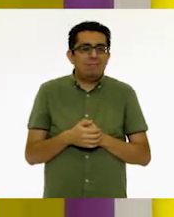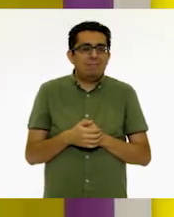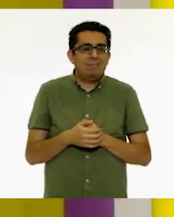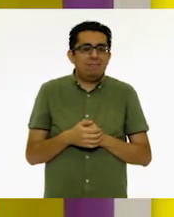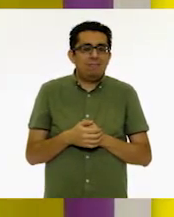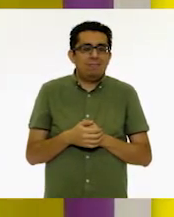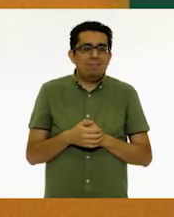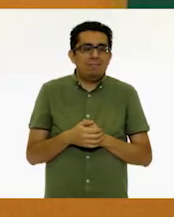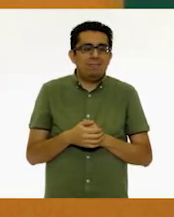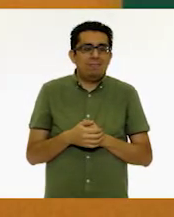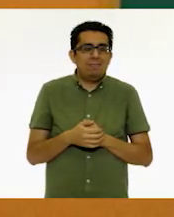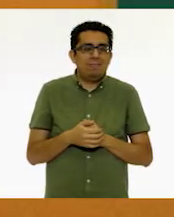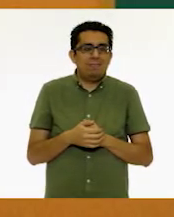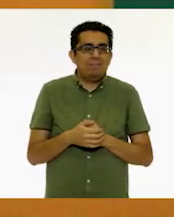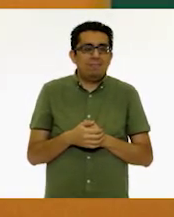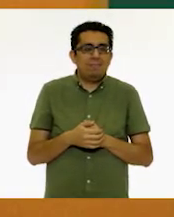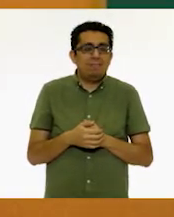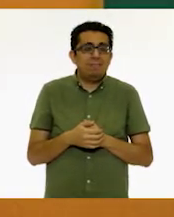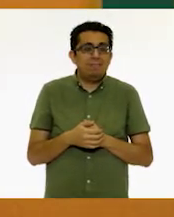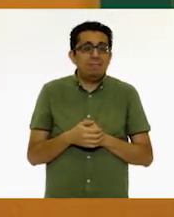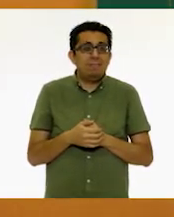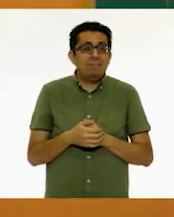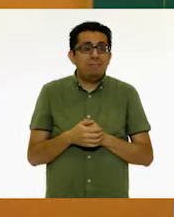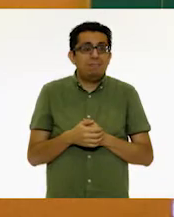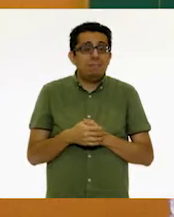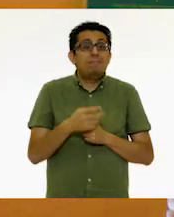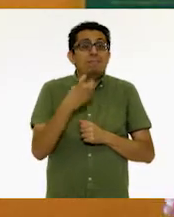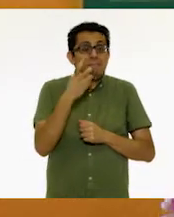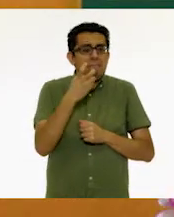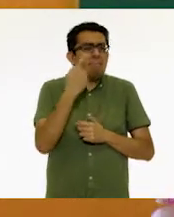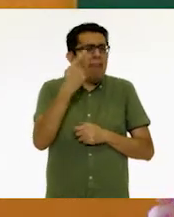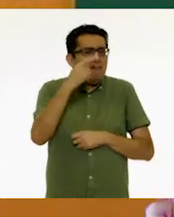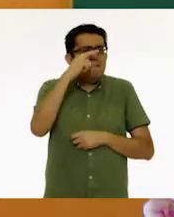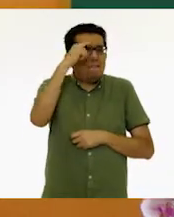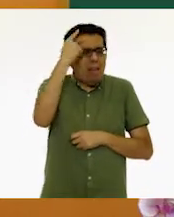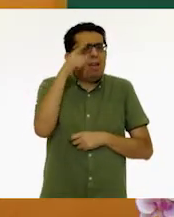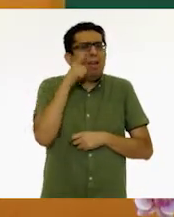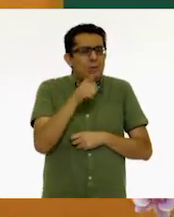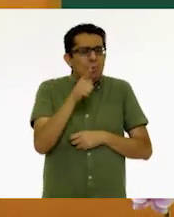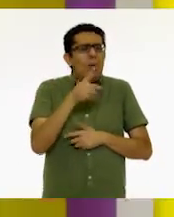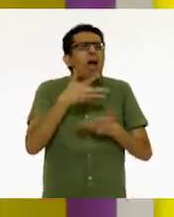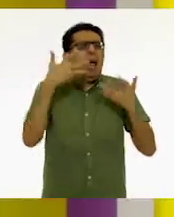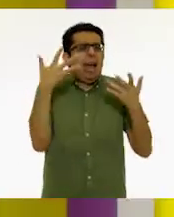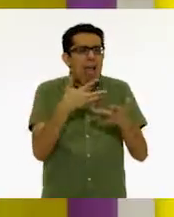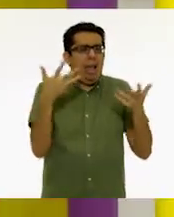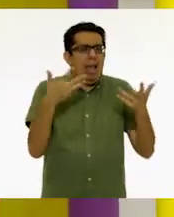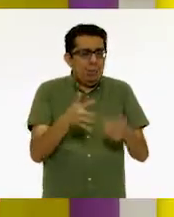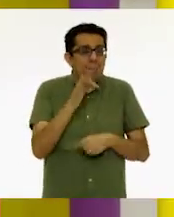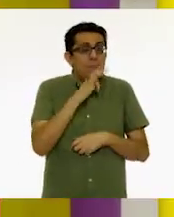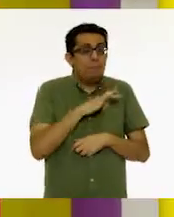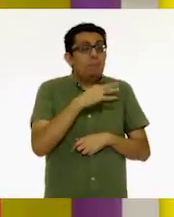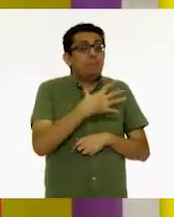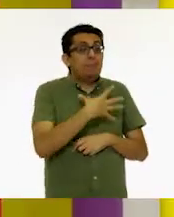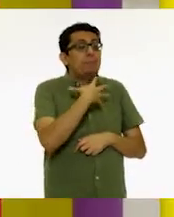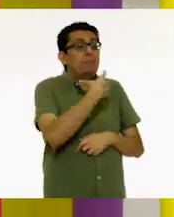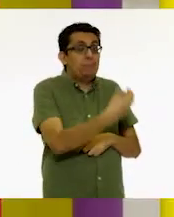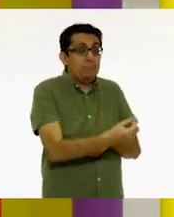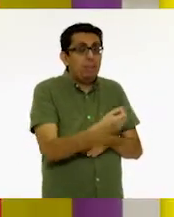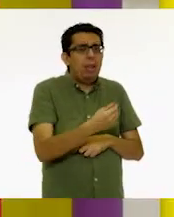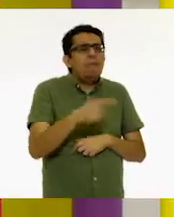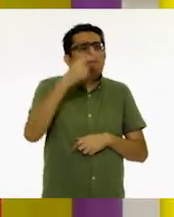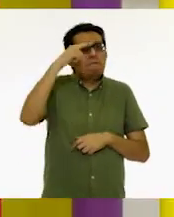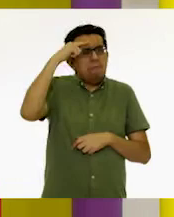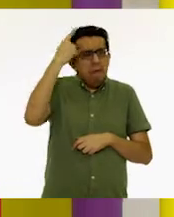dubididu. Es muy fácil, tú puedes hacerlo. Repite. Es muy fácil, tú